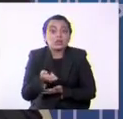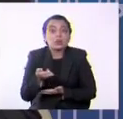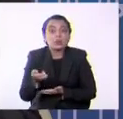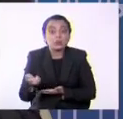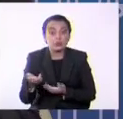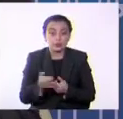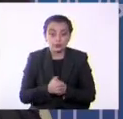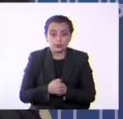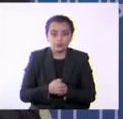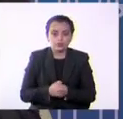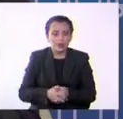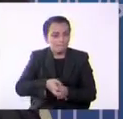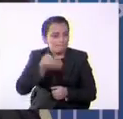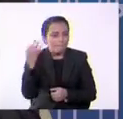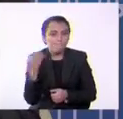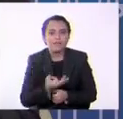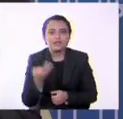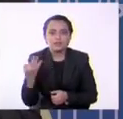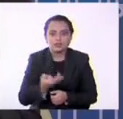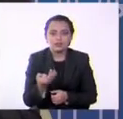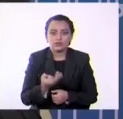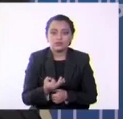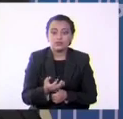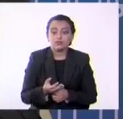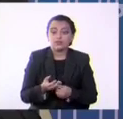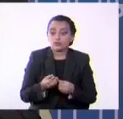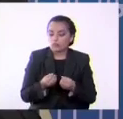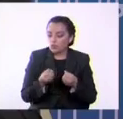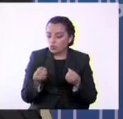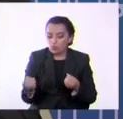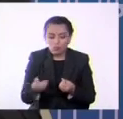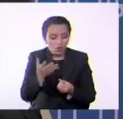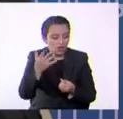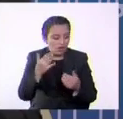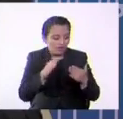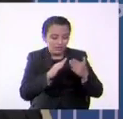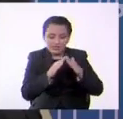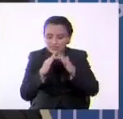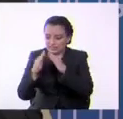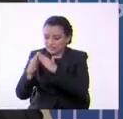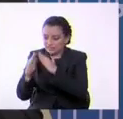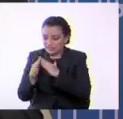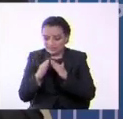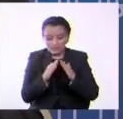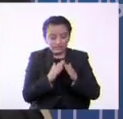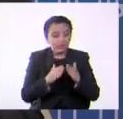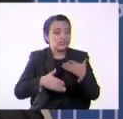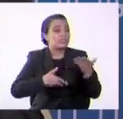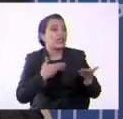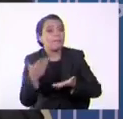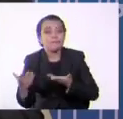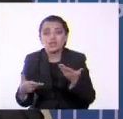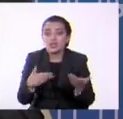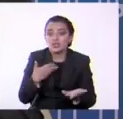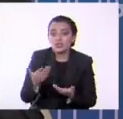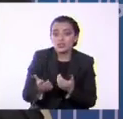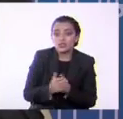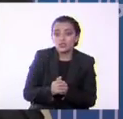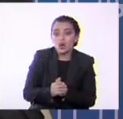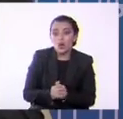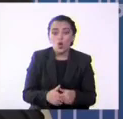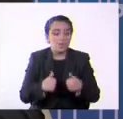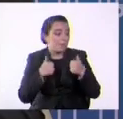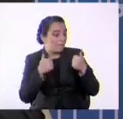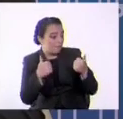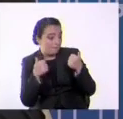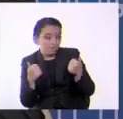demanda la creación de zonas urbanísticas, de viviendas, de servicios, de bienes, y todo